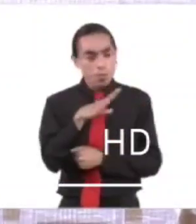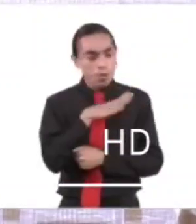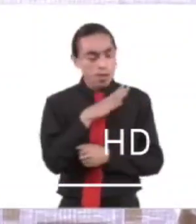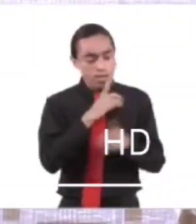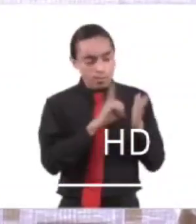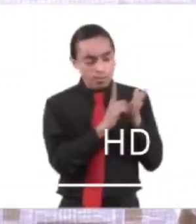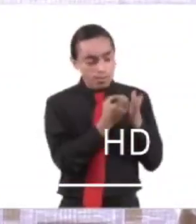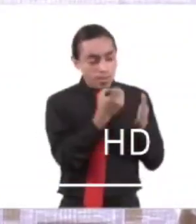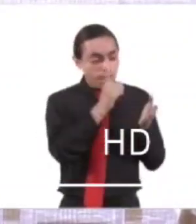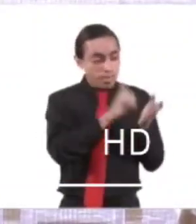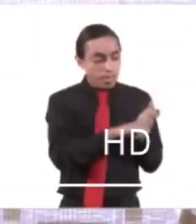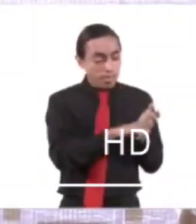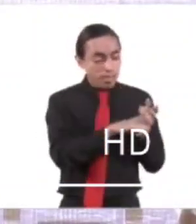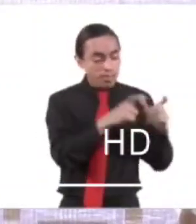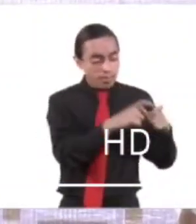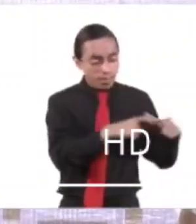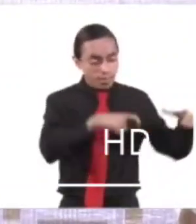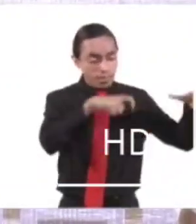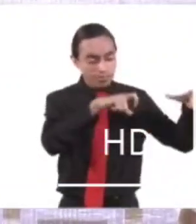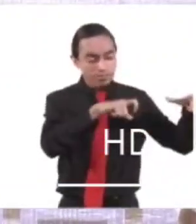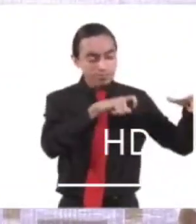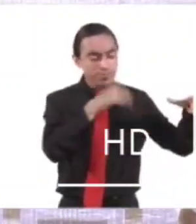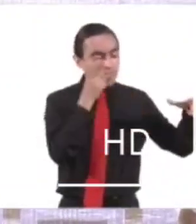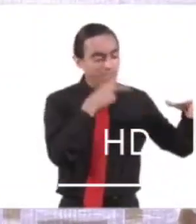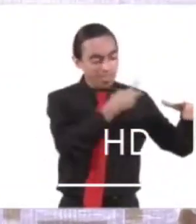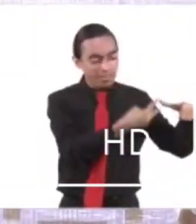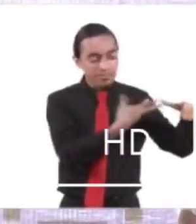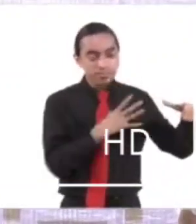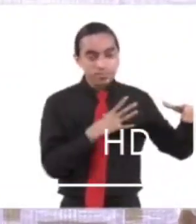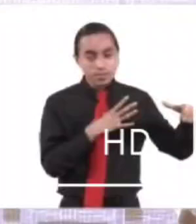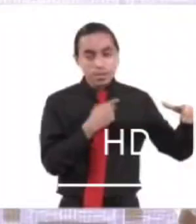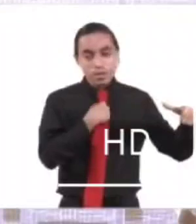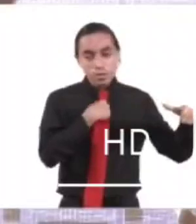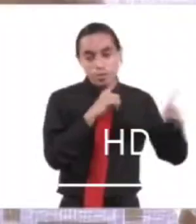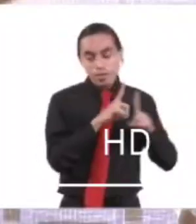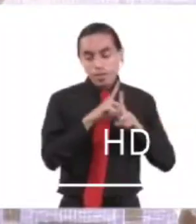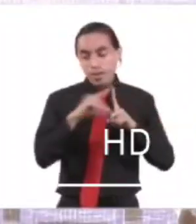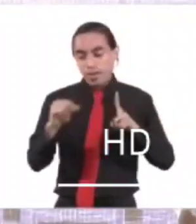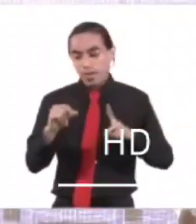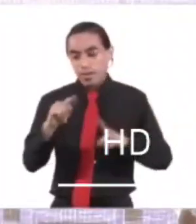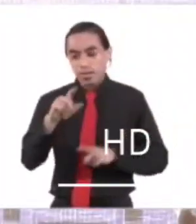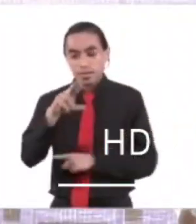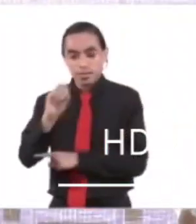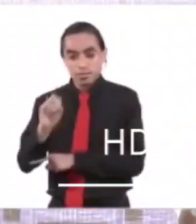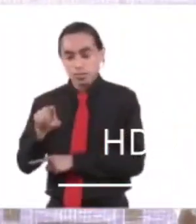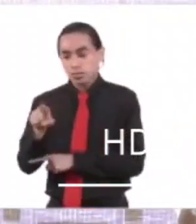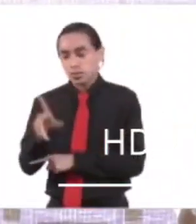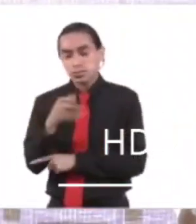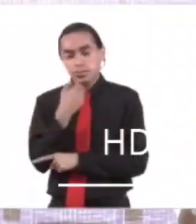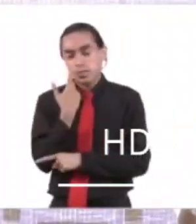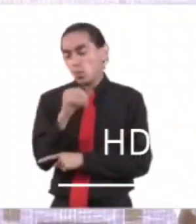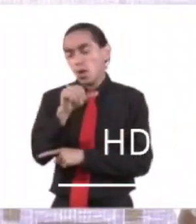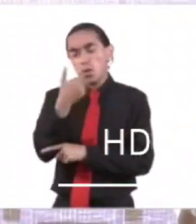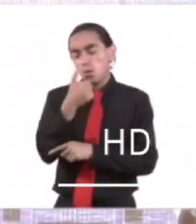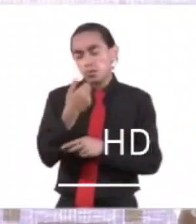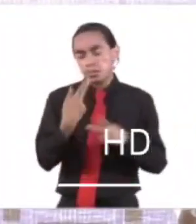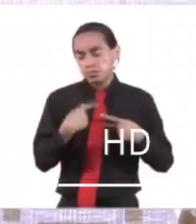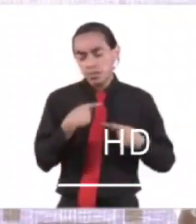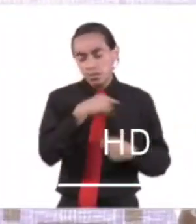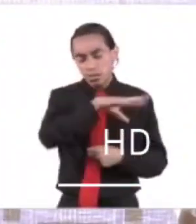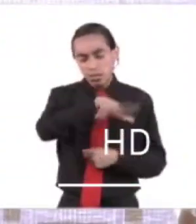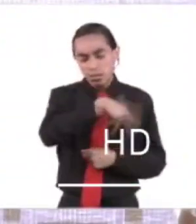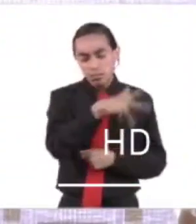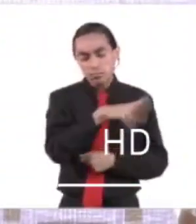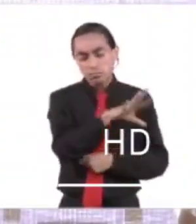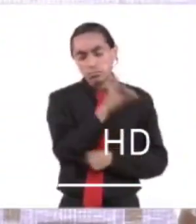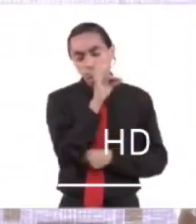en mi departamento de Copilco, yo me voy a ir a Tabasco, busquen a alguien o busquen a otro.